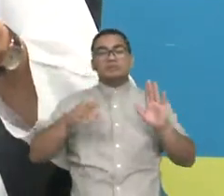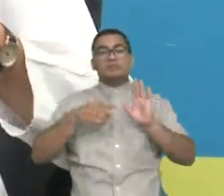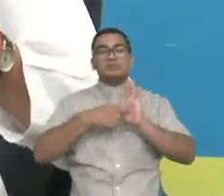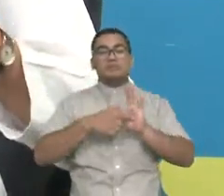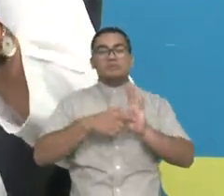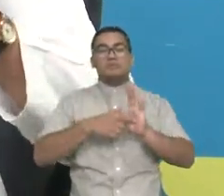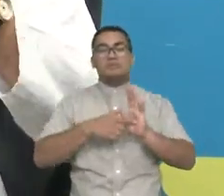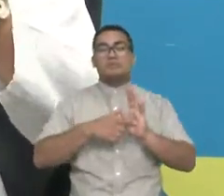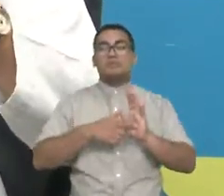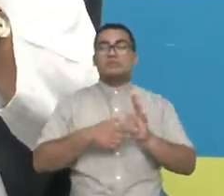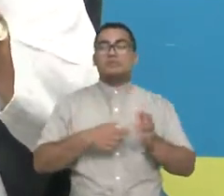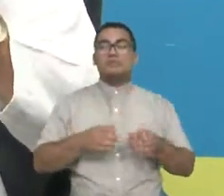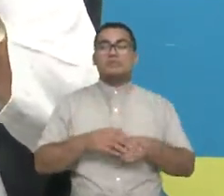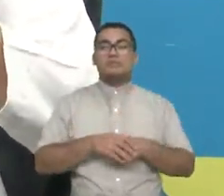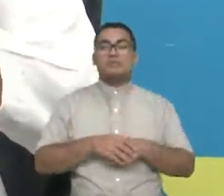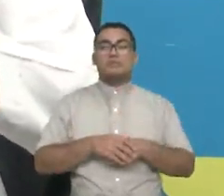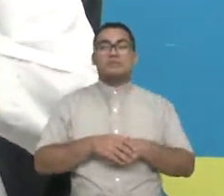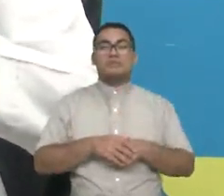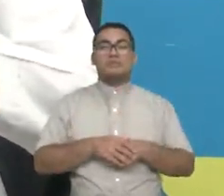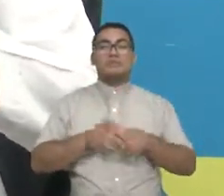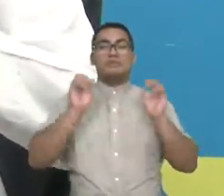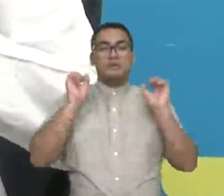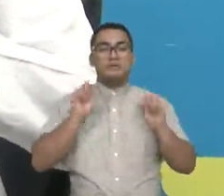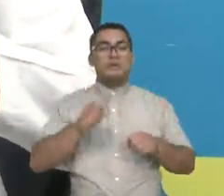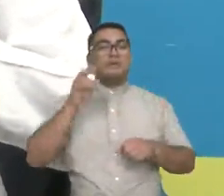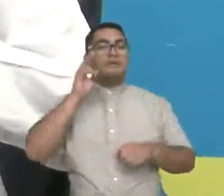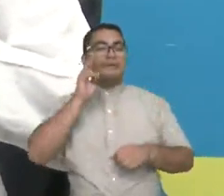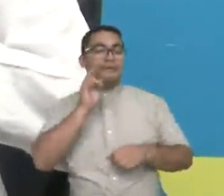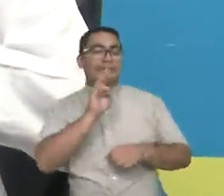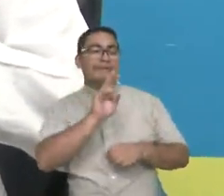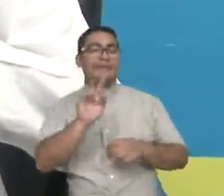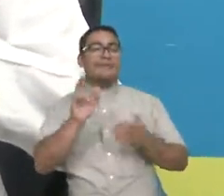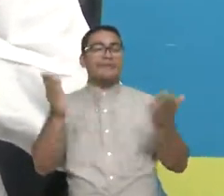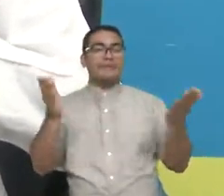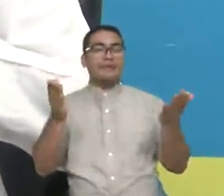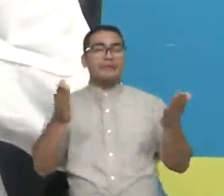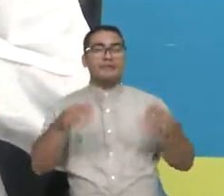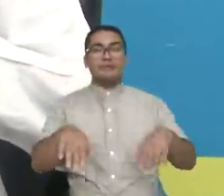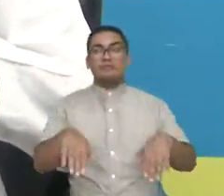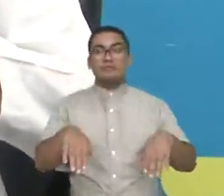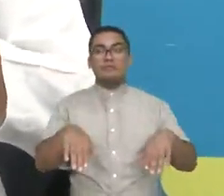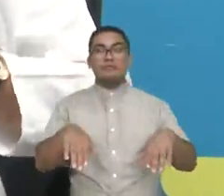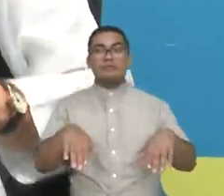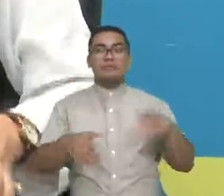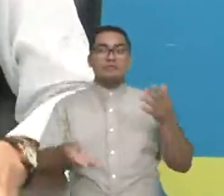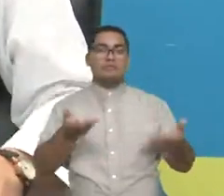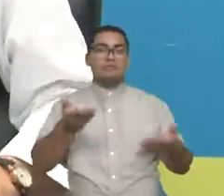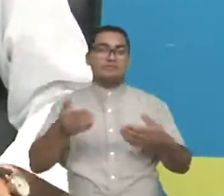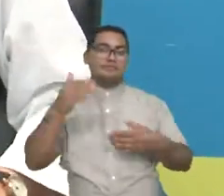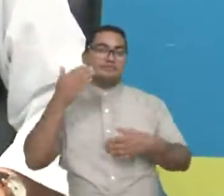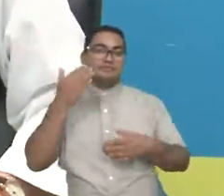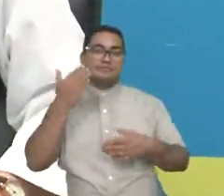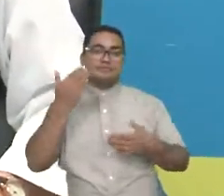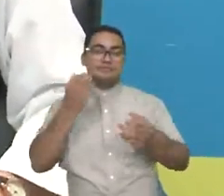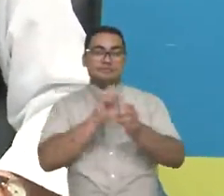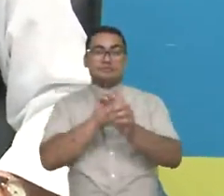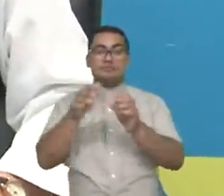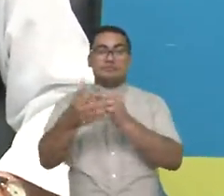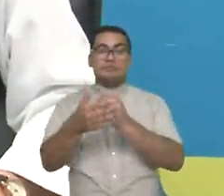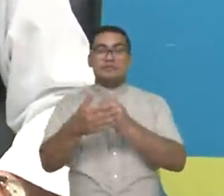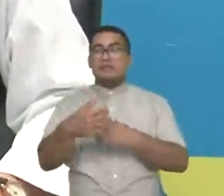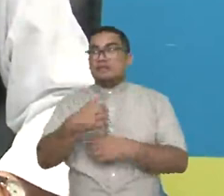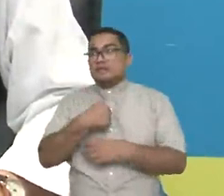Están minimizando. De esa manera se puede ver como que están paralizados frente a esta situación, porque hasta cierto punto como que no